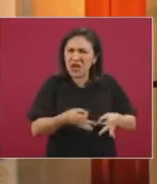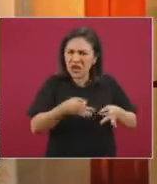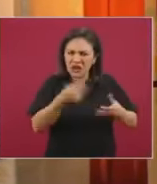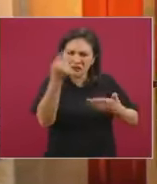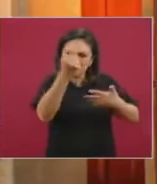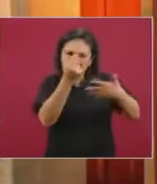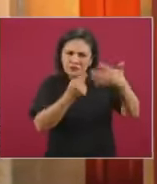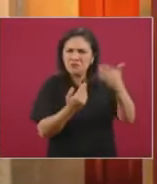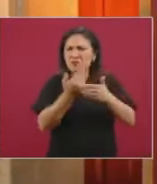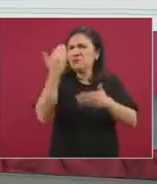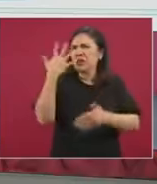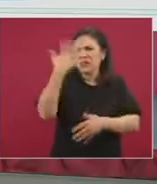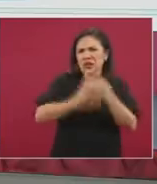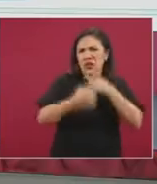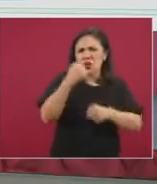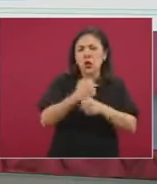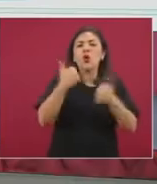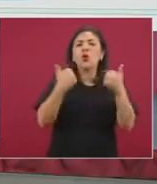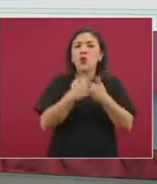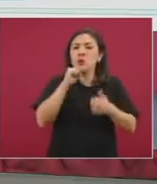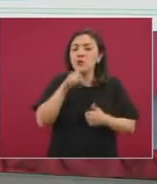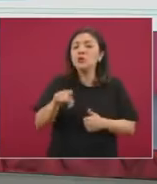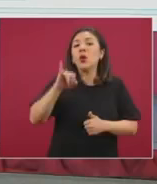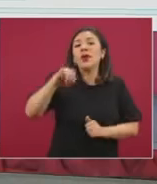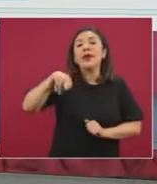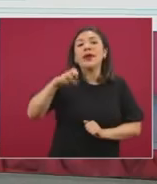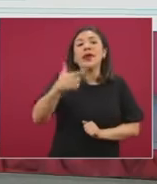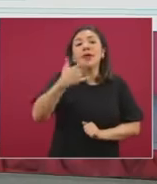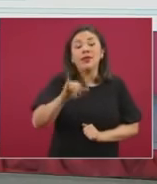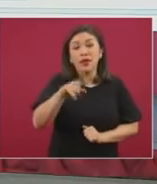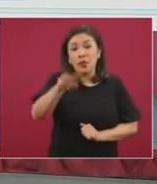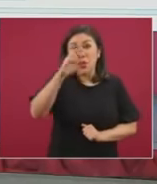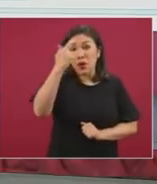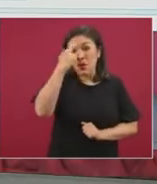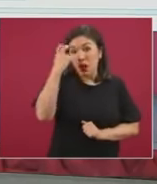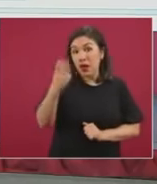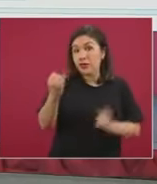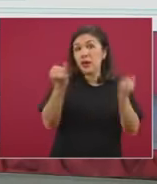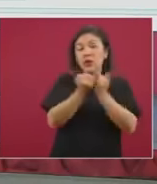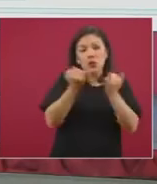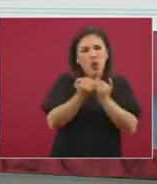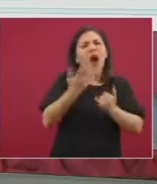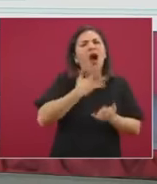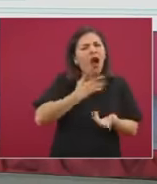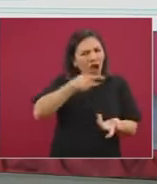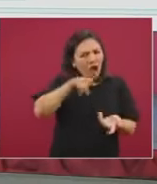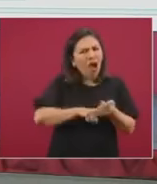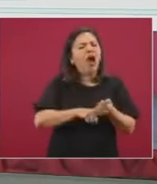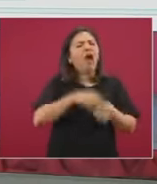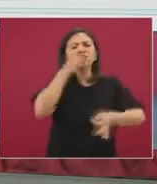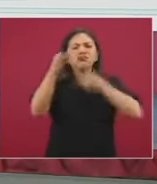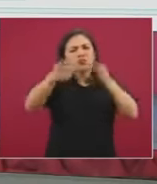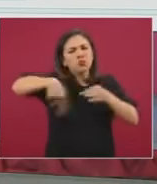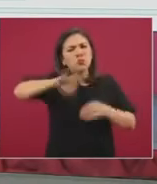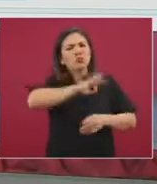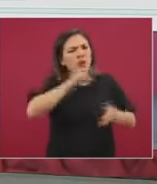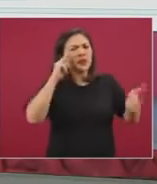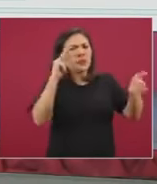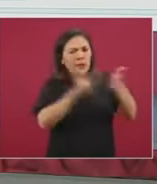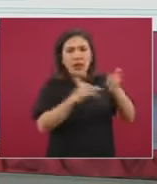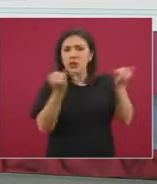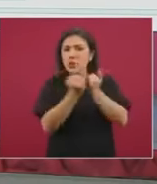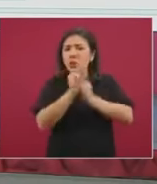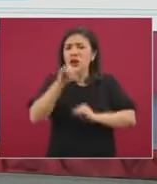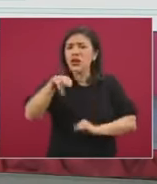verificadas en los últimos años, que es a través del registro que tiene INEGI. Recuerden, esto es una base de datos también pública. Recientemente INEGI hizo